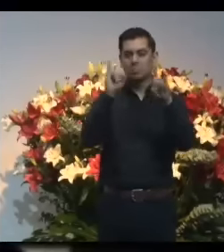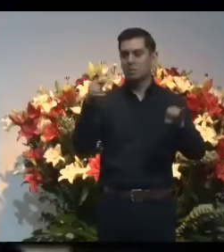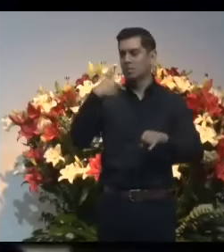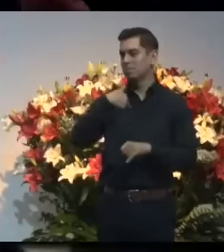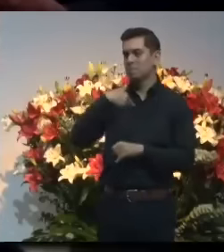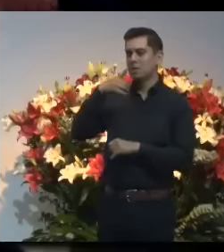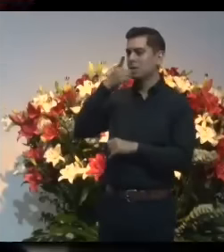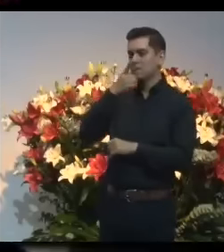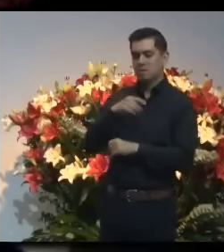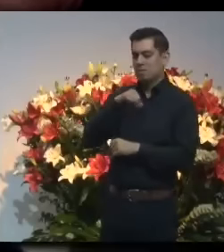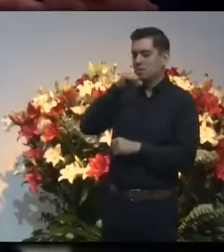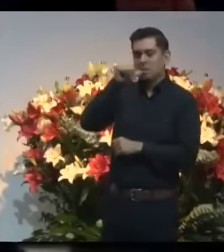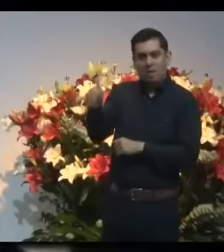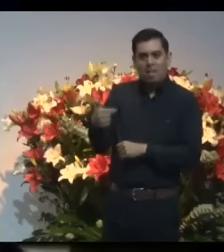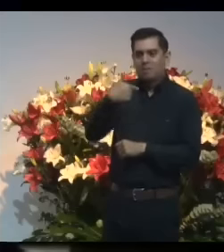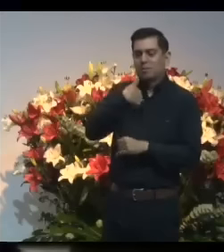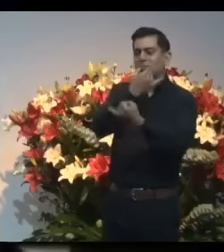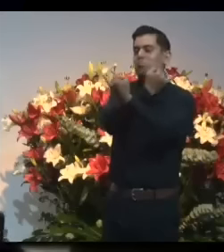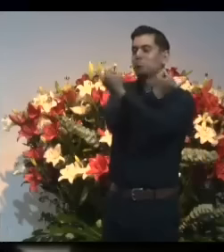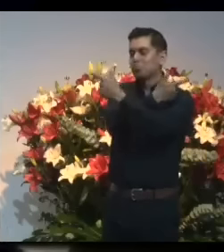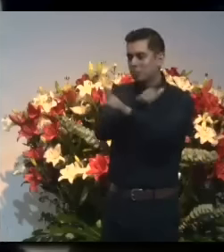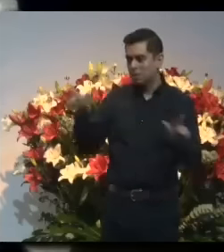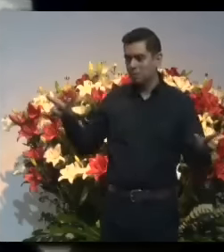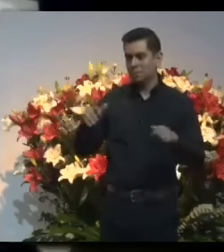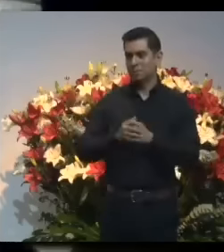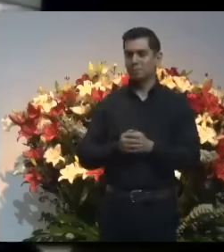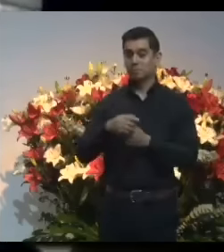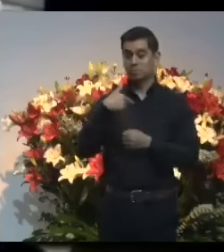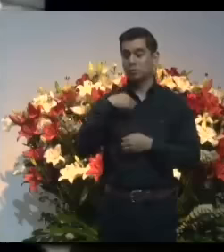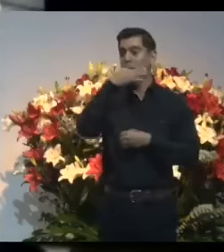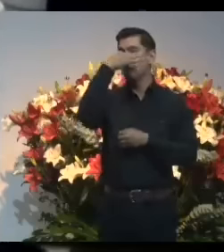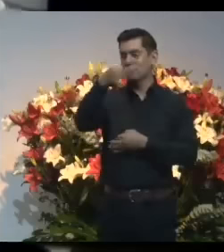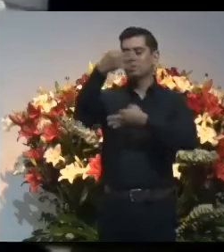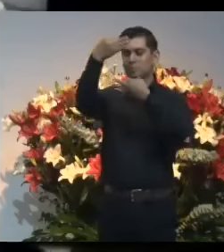manda. Eso lo digo claramente.